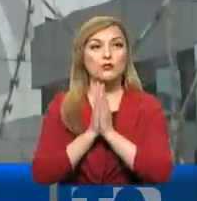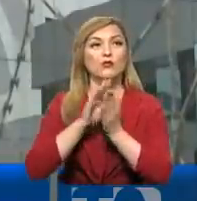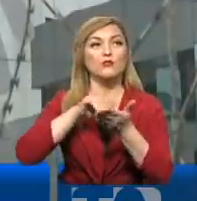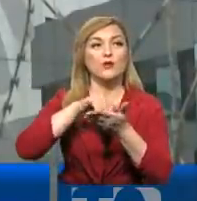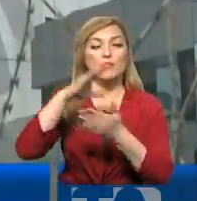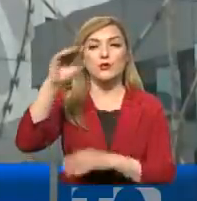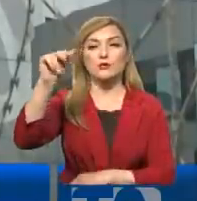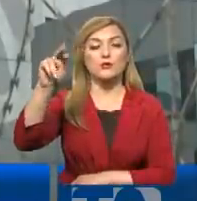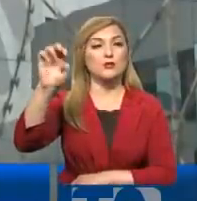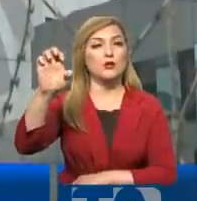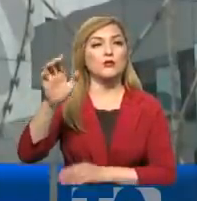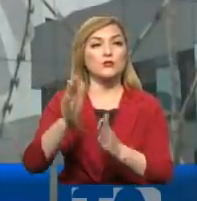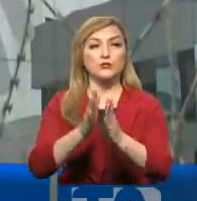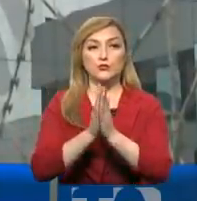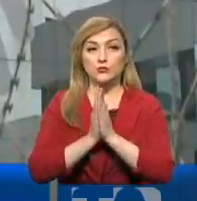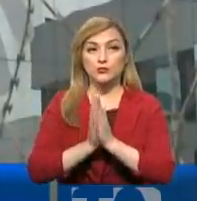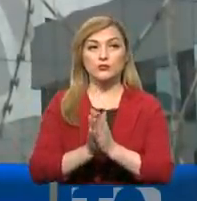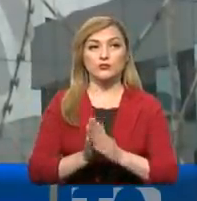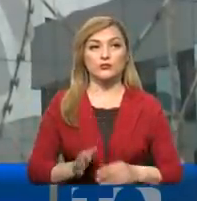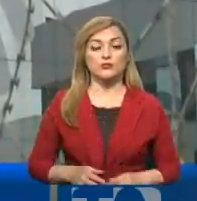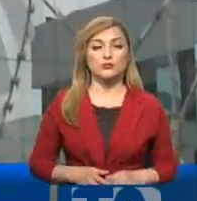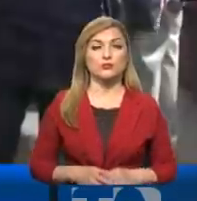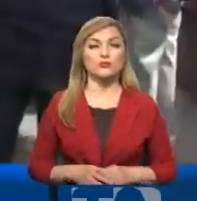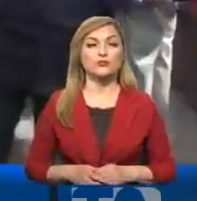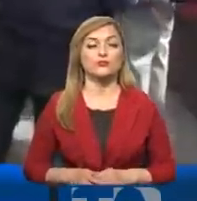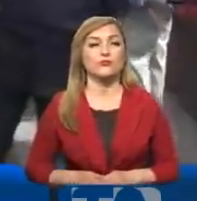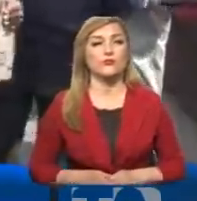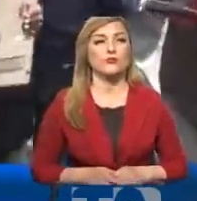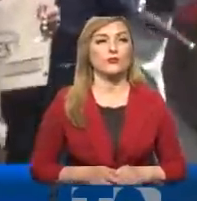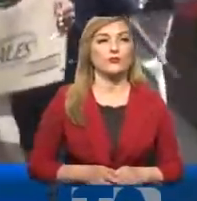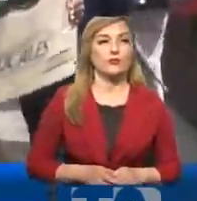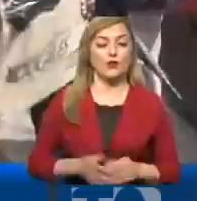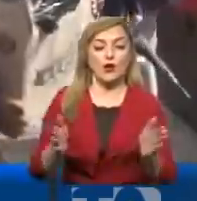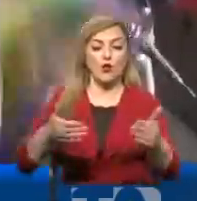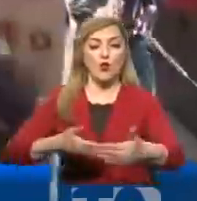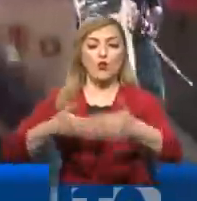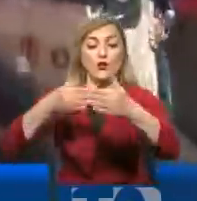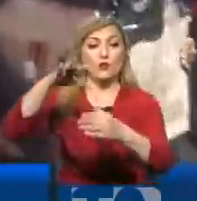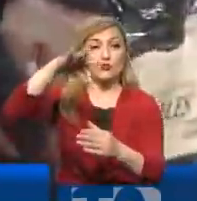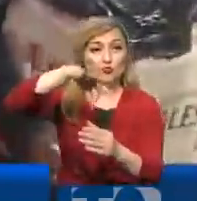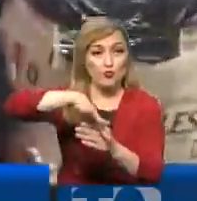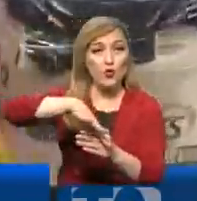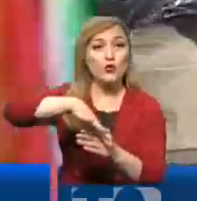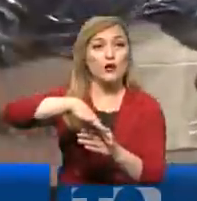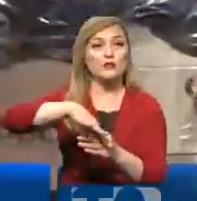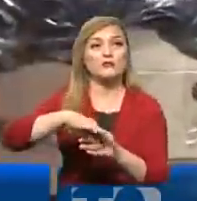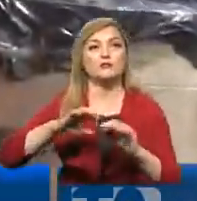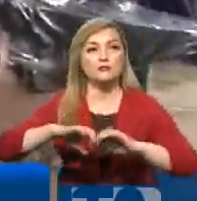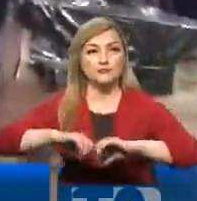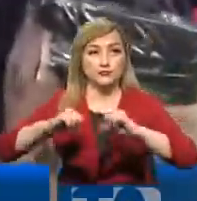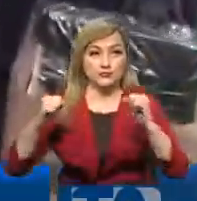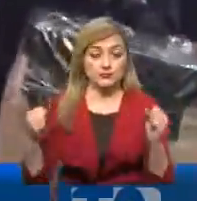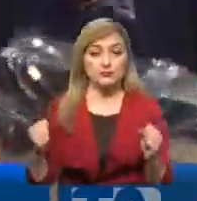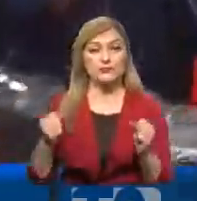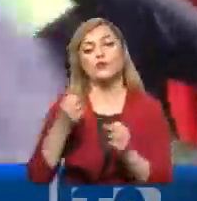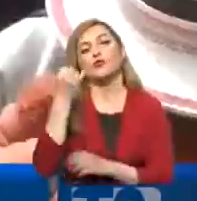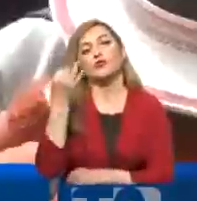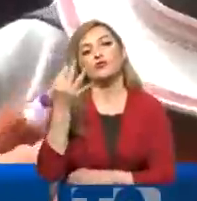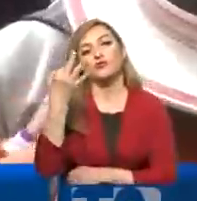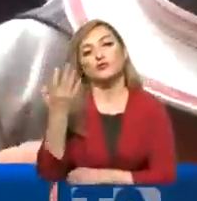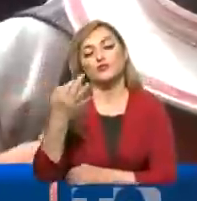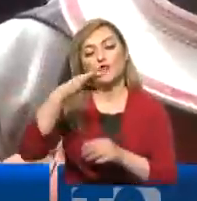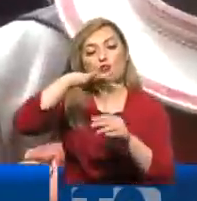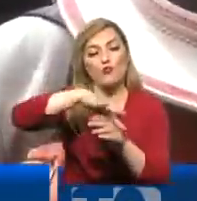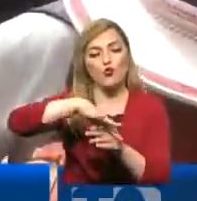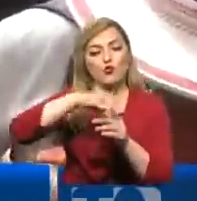del CNE. Pide la reapertura y el conteo voto a voto de al menos 7 provincias